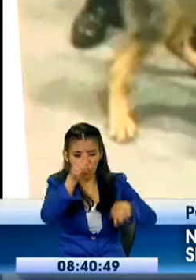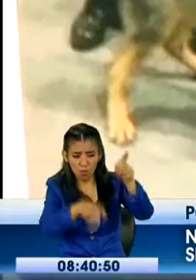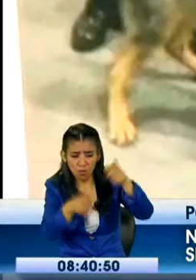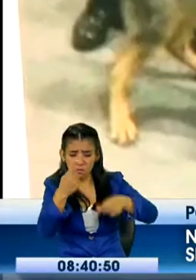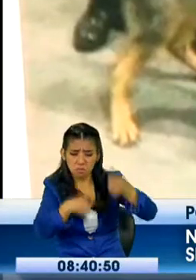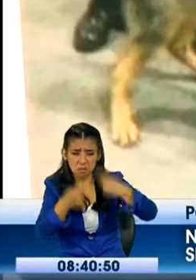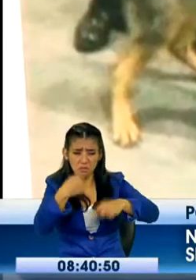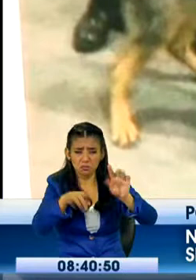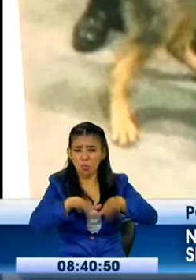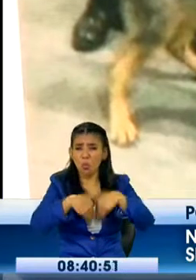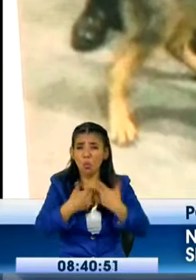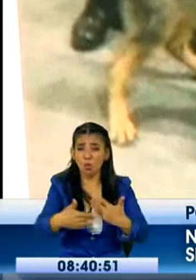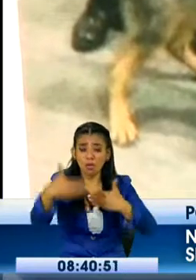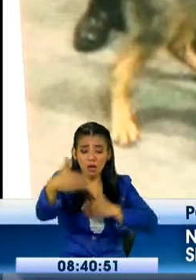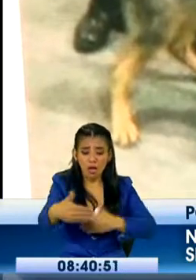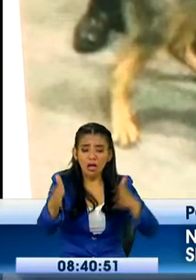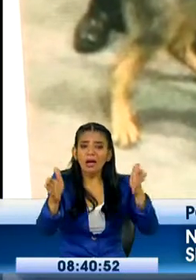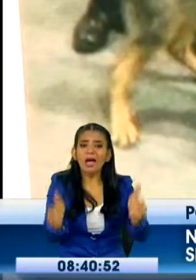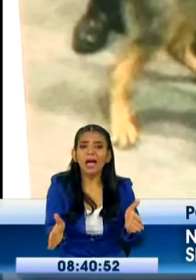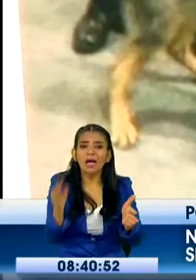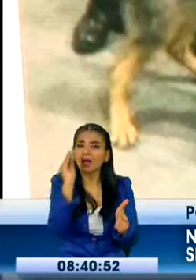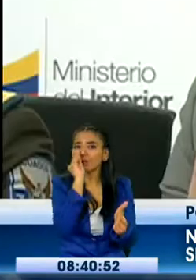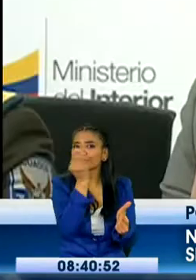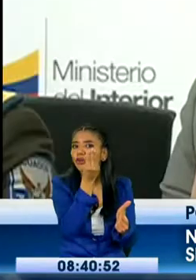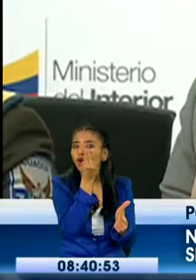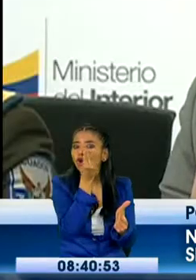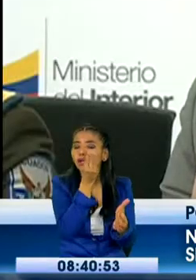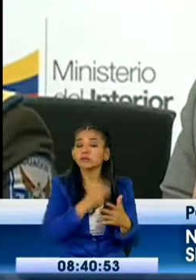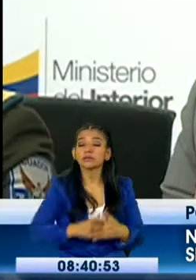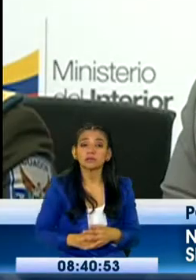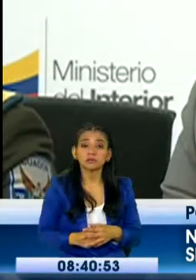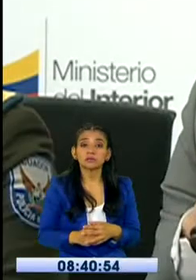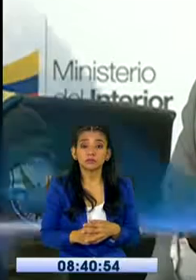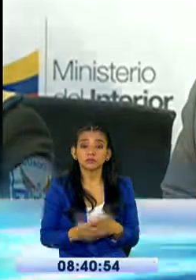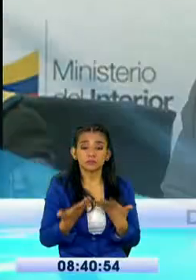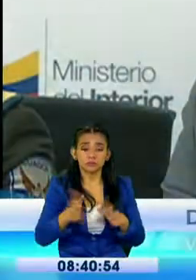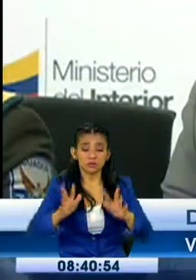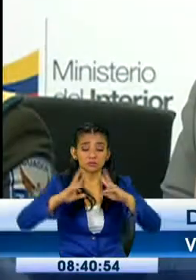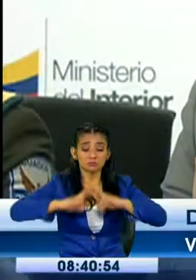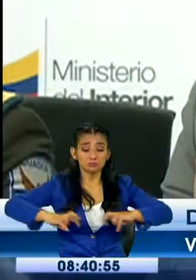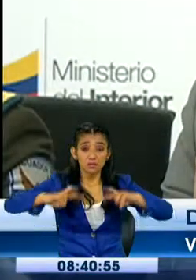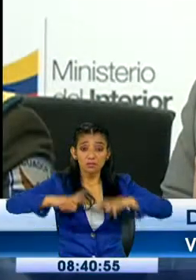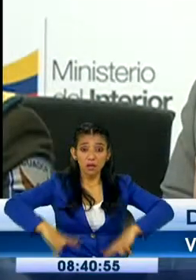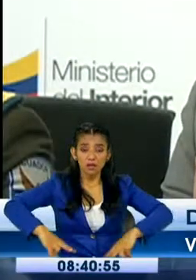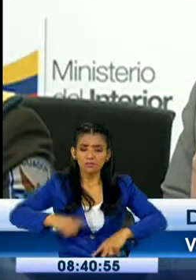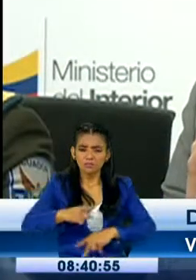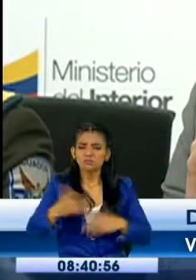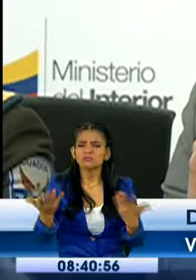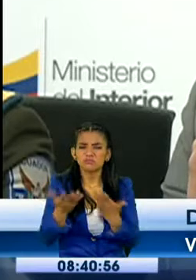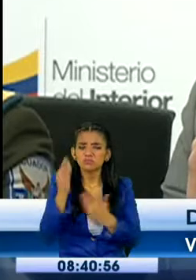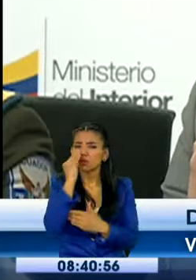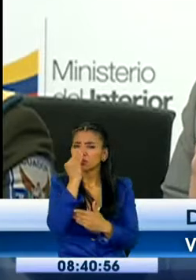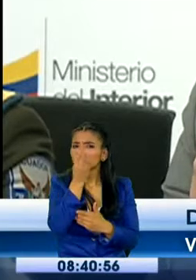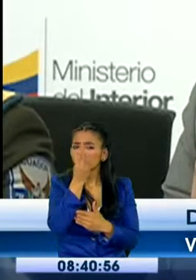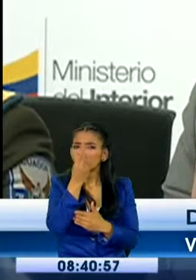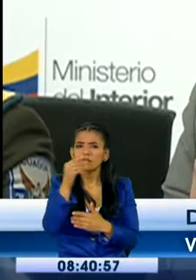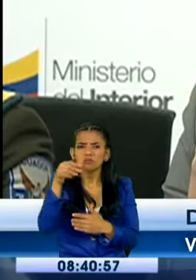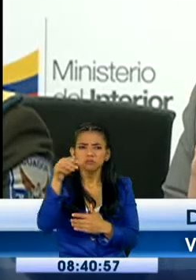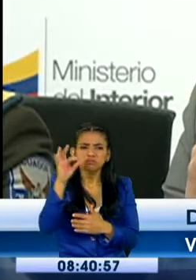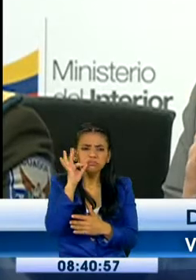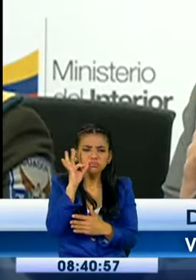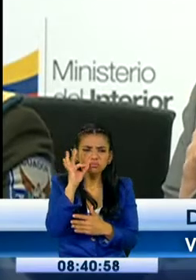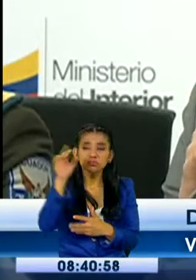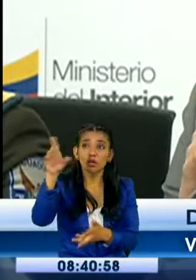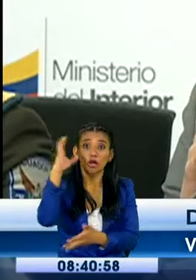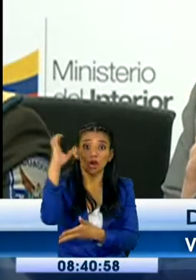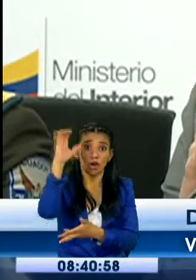estupefacientes utilizando cajas de flores de exportación. Se tiene, de acuerdo con las investigaciones, información de que esta droga provenía del vecino